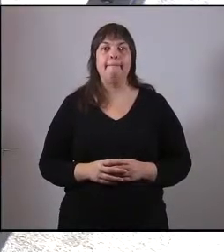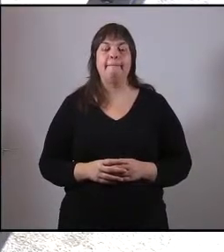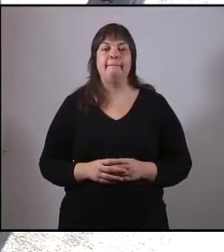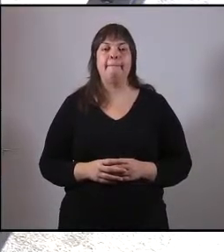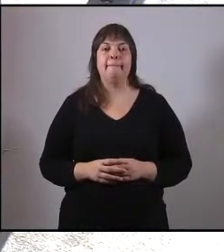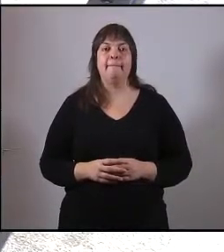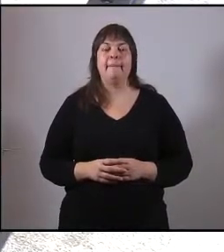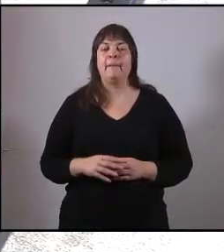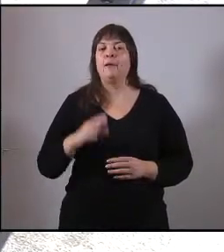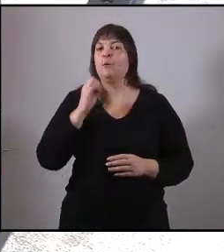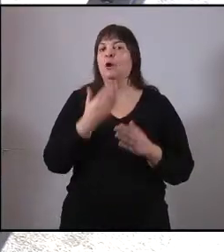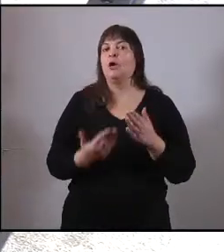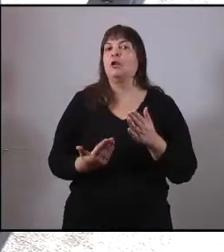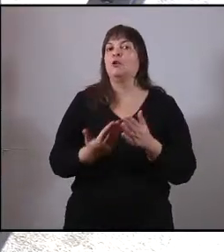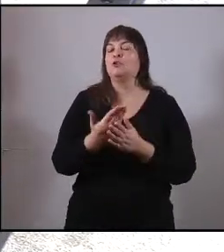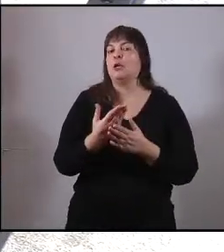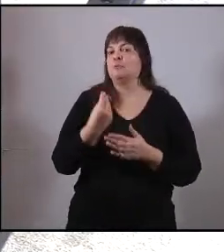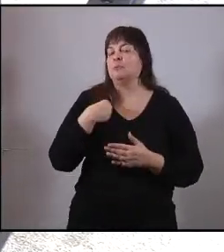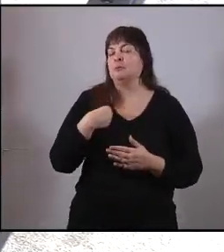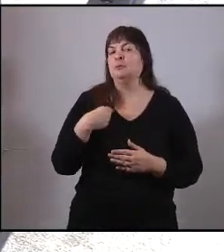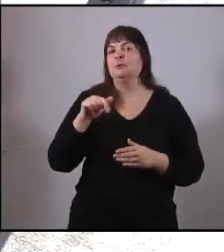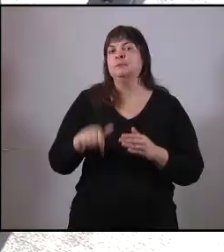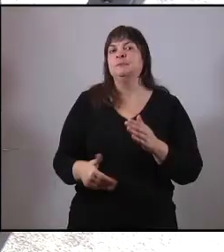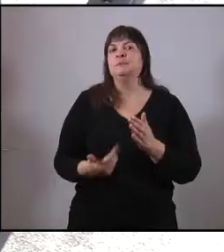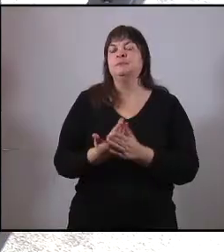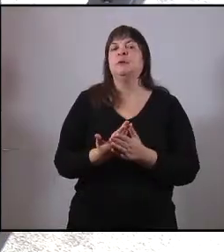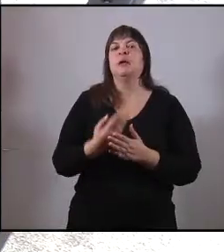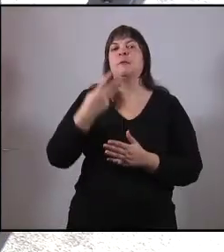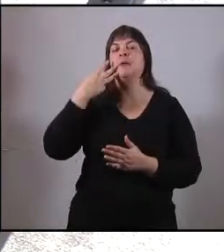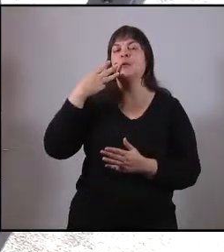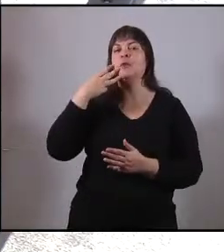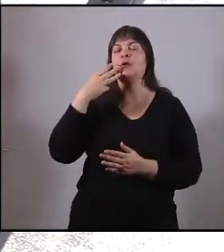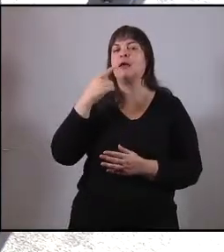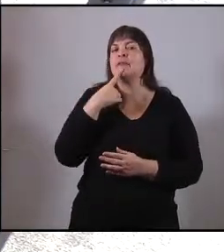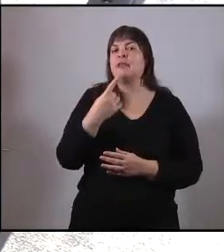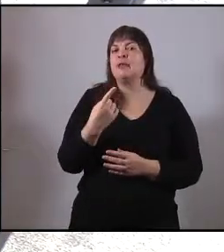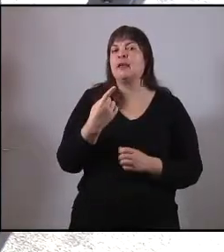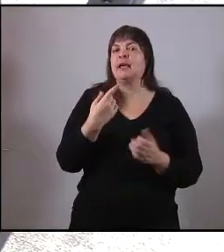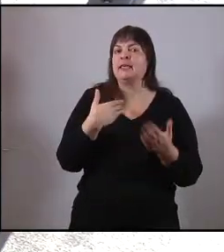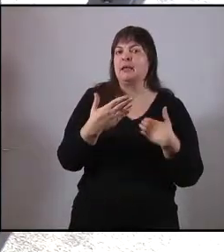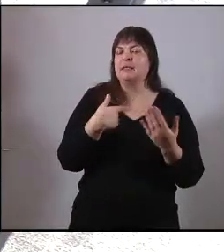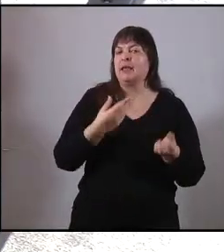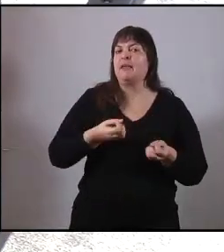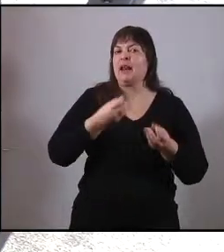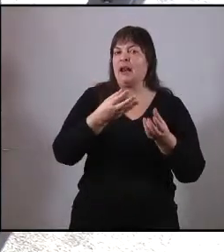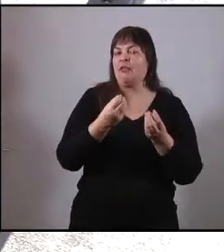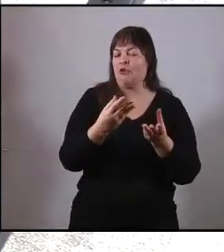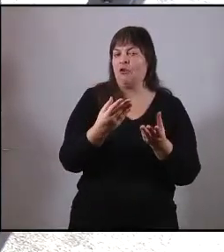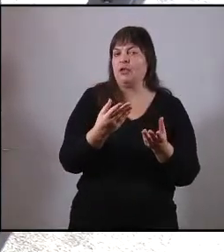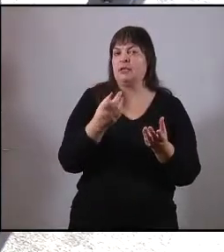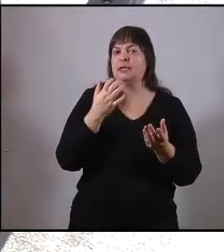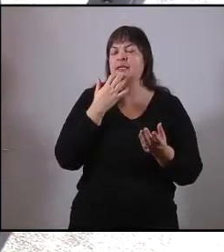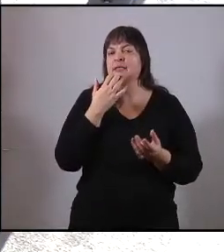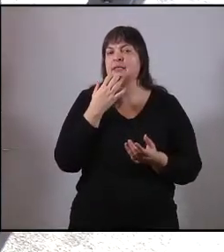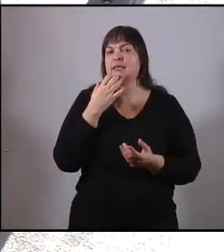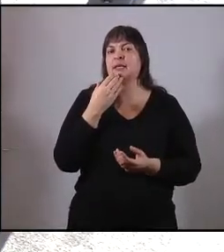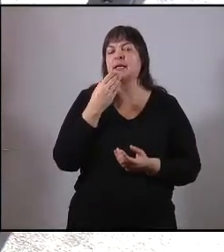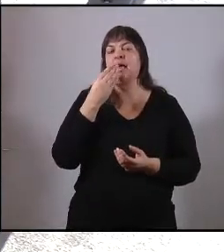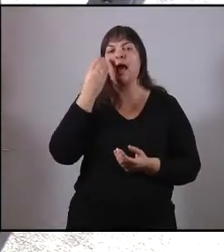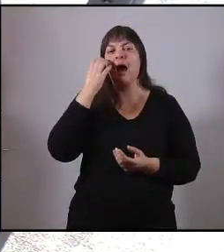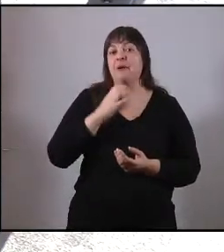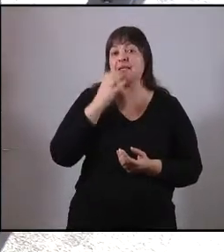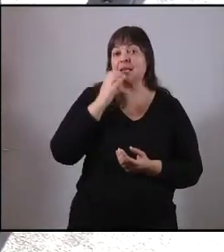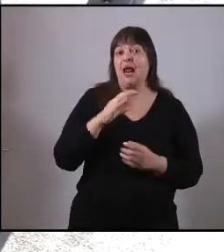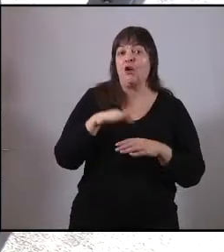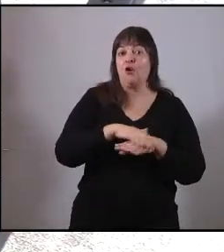Buenos días. Buenos días. Lo mismo. Esta mañana María Guardiola ha hecho una entrevista, ha hecho unas declaraciones y ha dicho que si Abascal quiere estar en el Gobierno